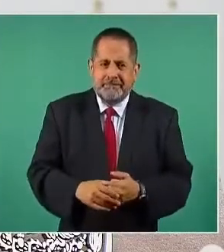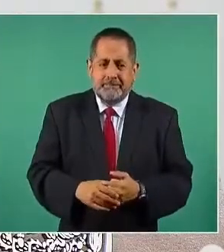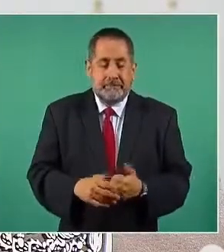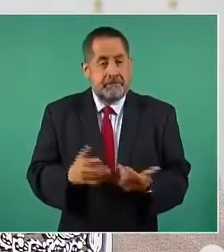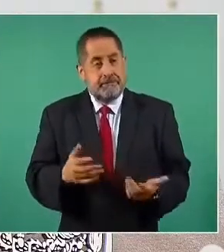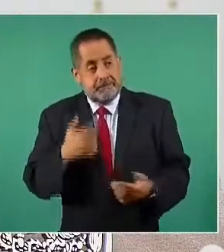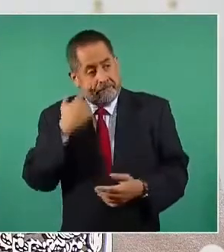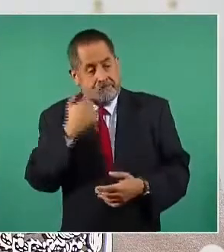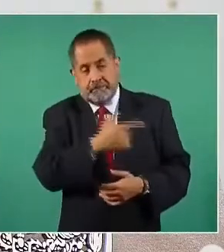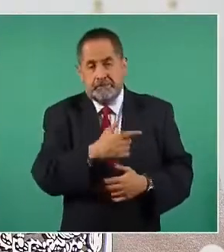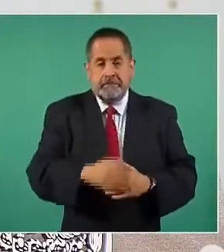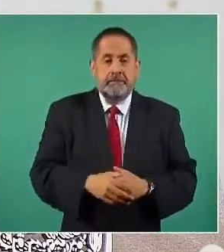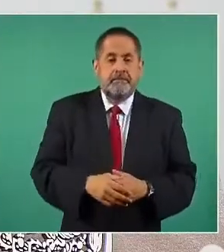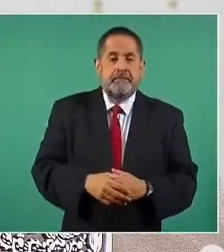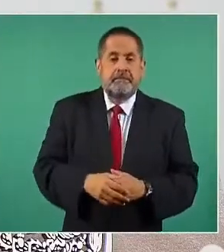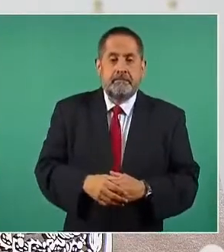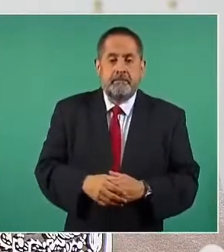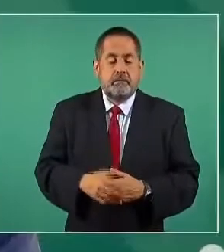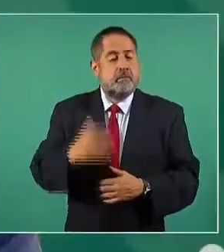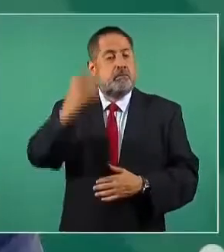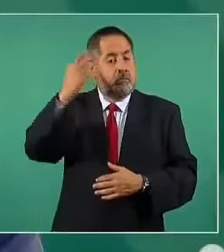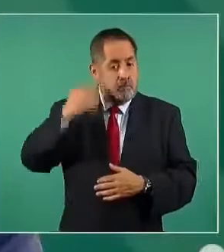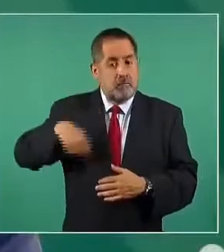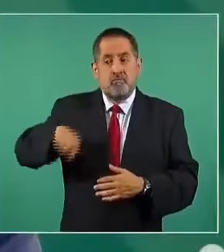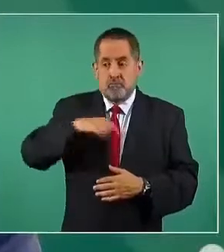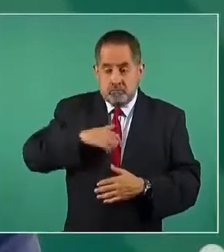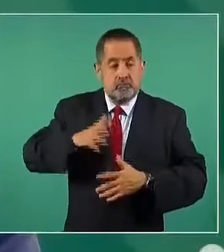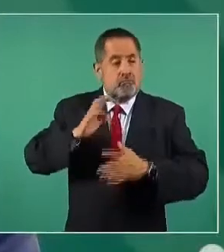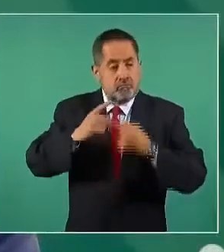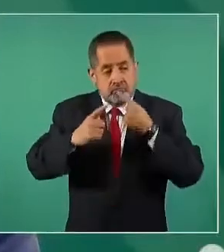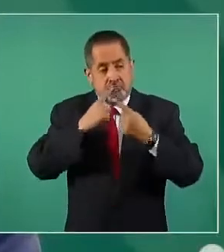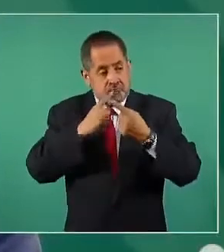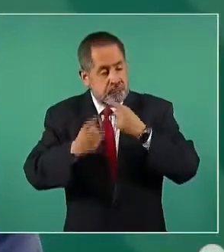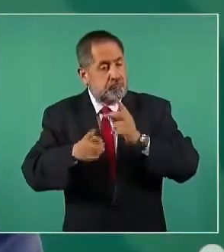Tan es así que ya habíamos comenzado